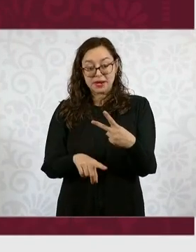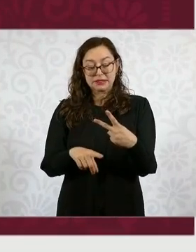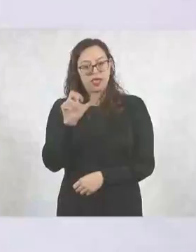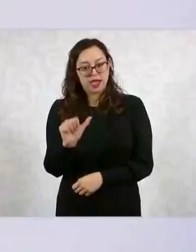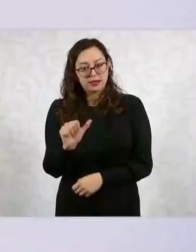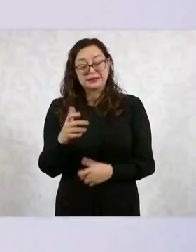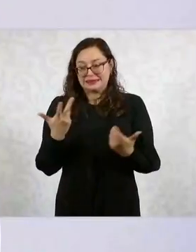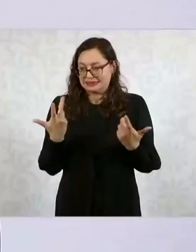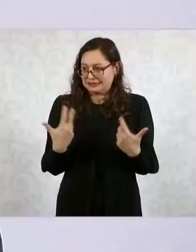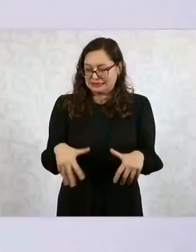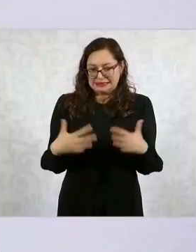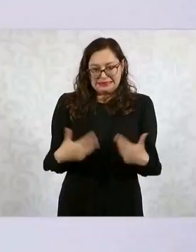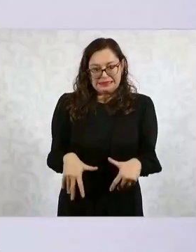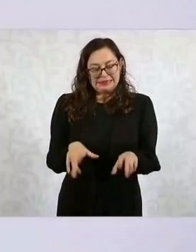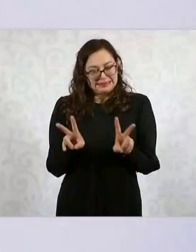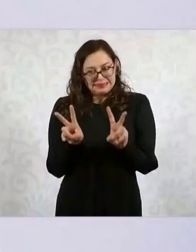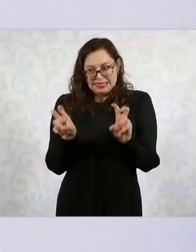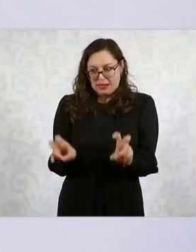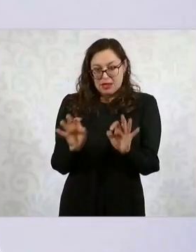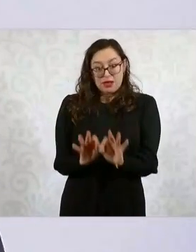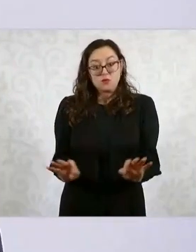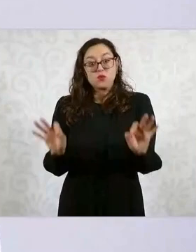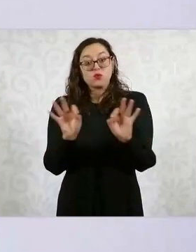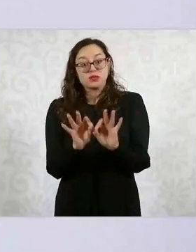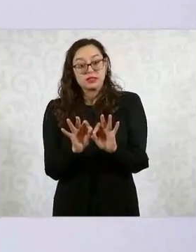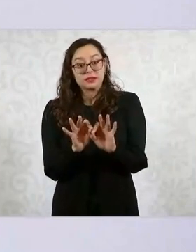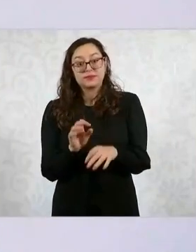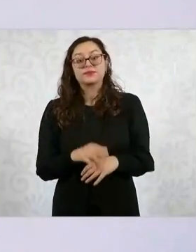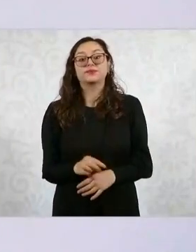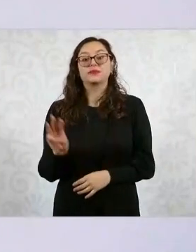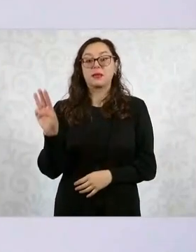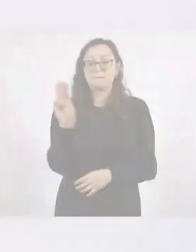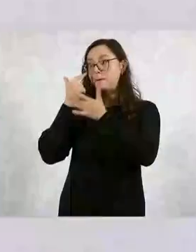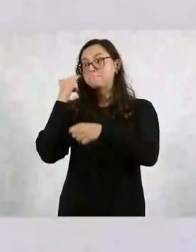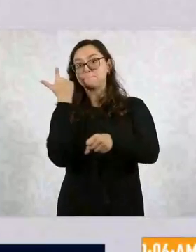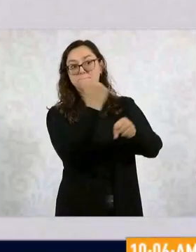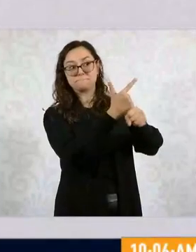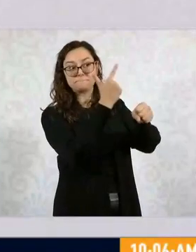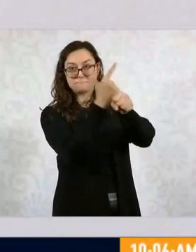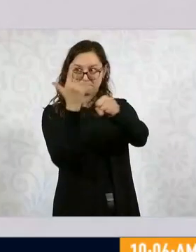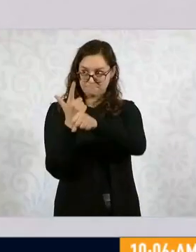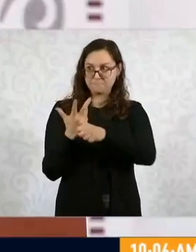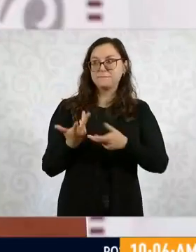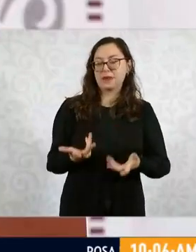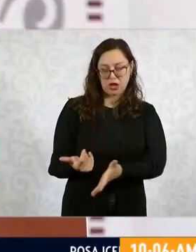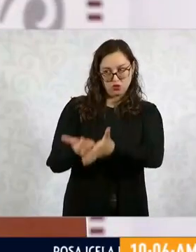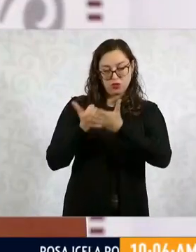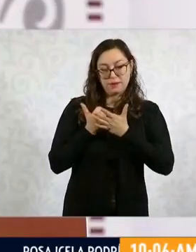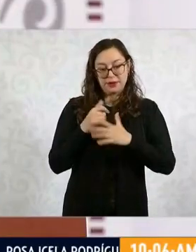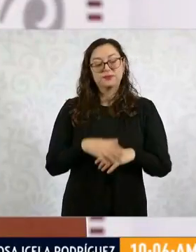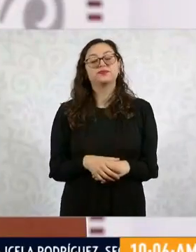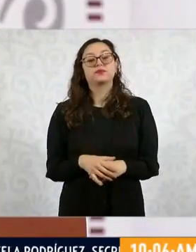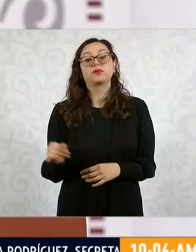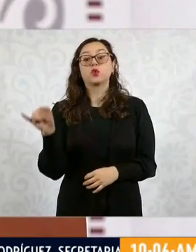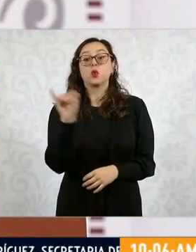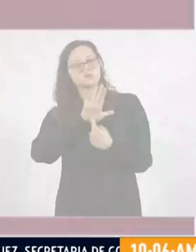histórica el miércoles le vamos a llamar detector de mentiras el jueves mujeres en la